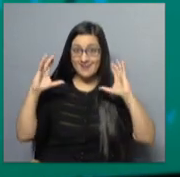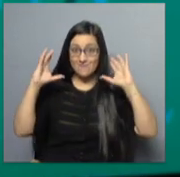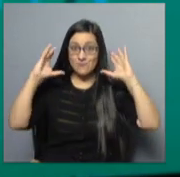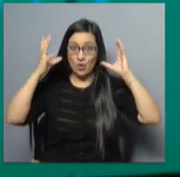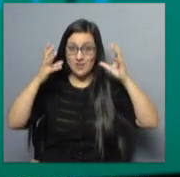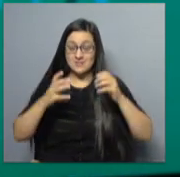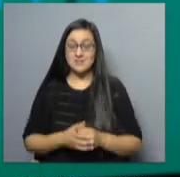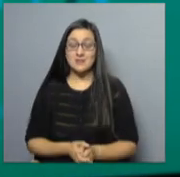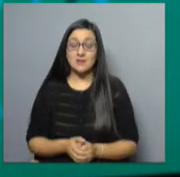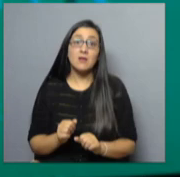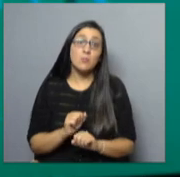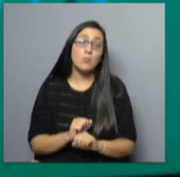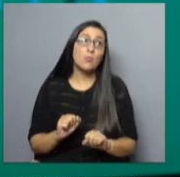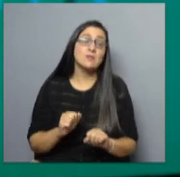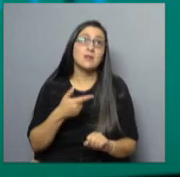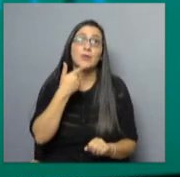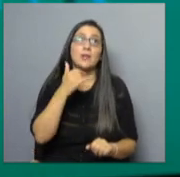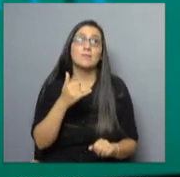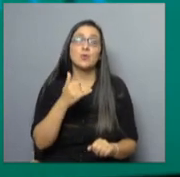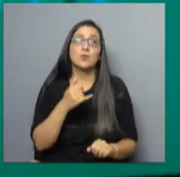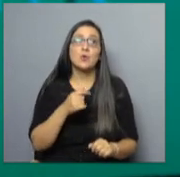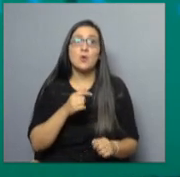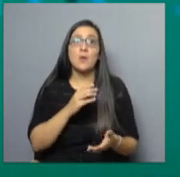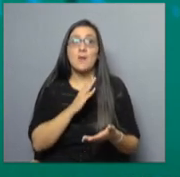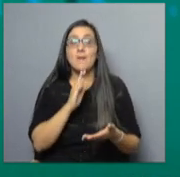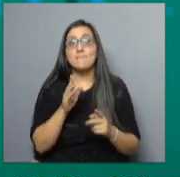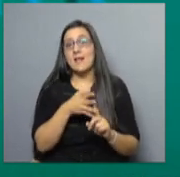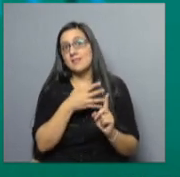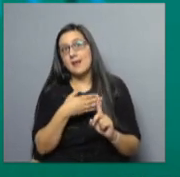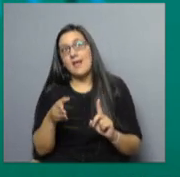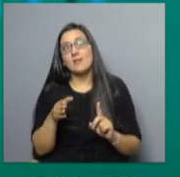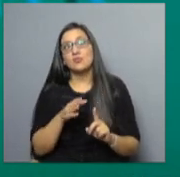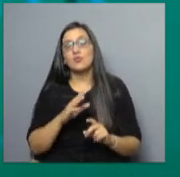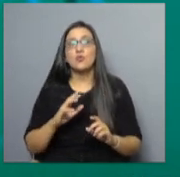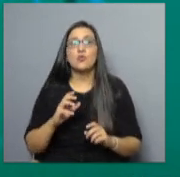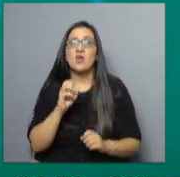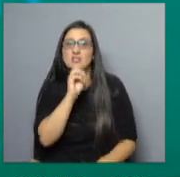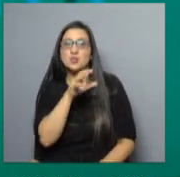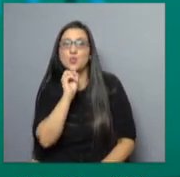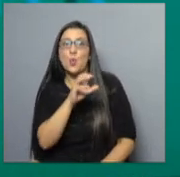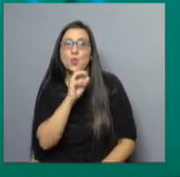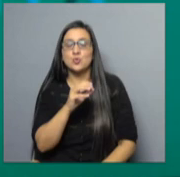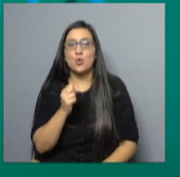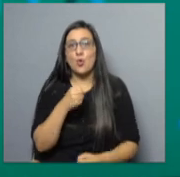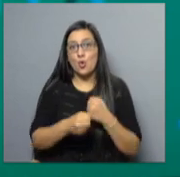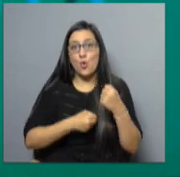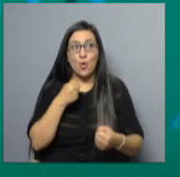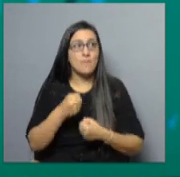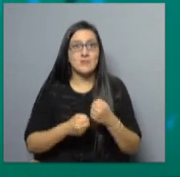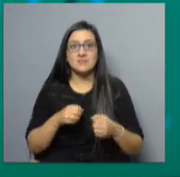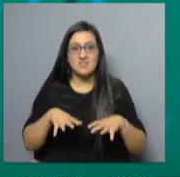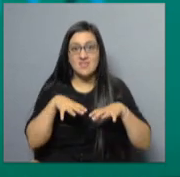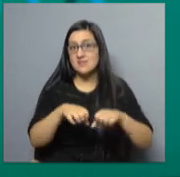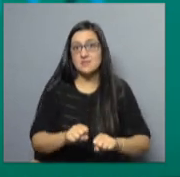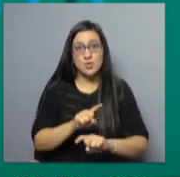que puede pasar desde malos tratos desde abuso desde agravios verbales desde golpes desde detenciones